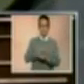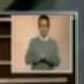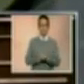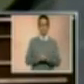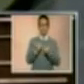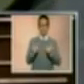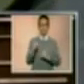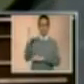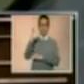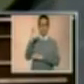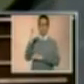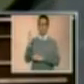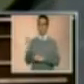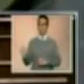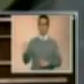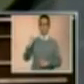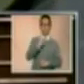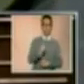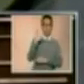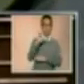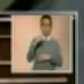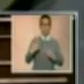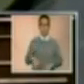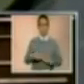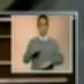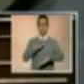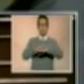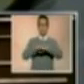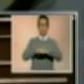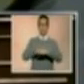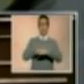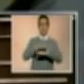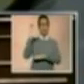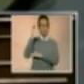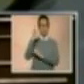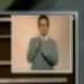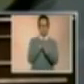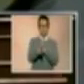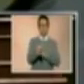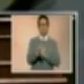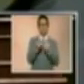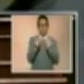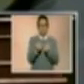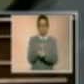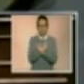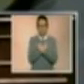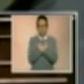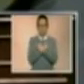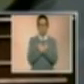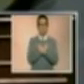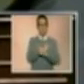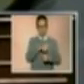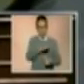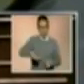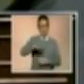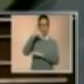de Democracia. Y a pesar de que ciudadanos colombianos y venezolanos y de doble nacionalidad le hemos pedido